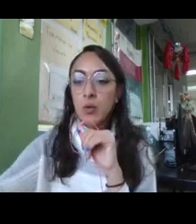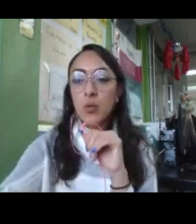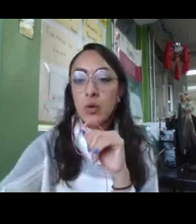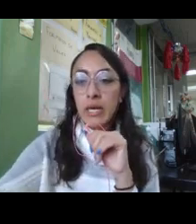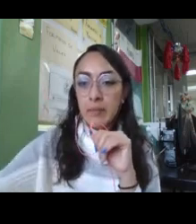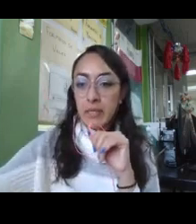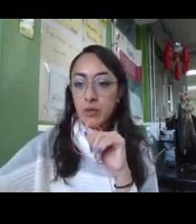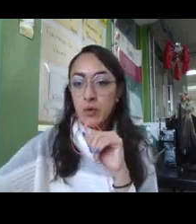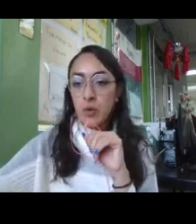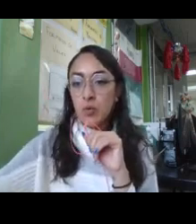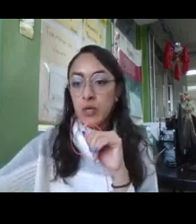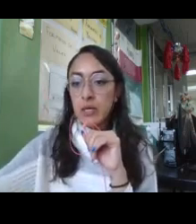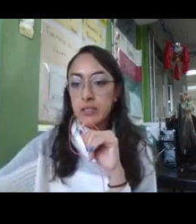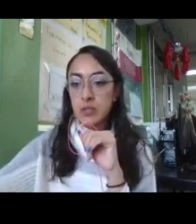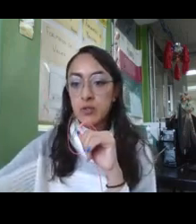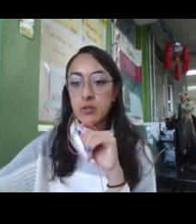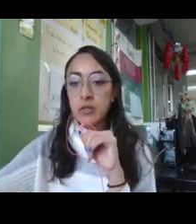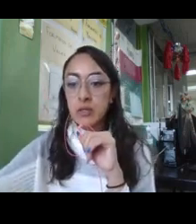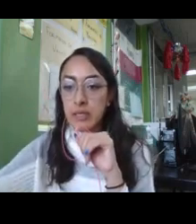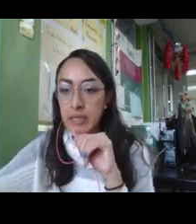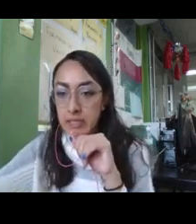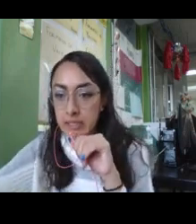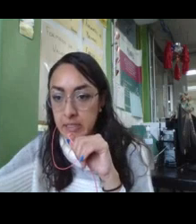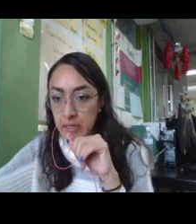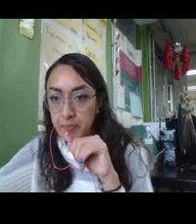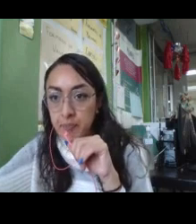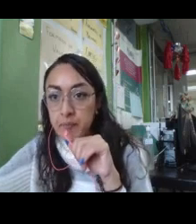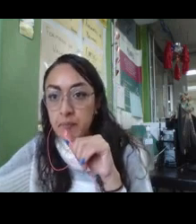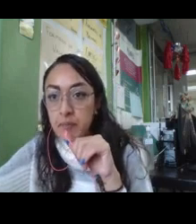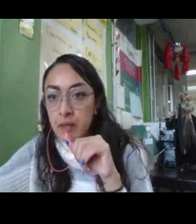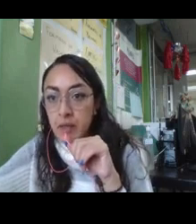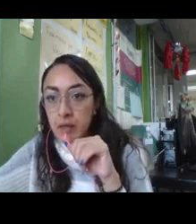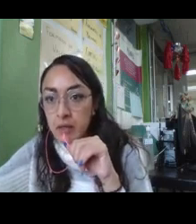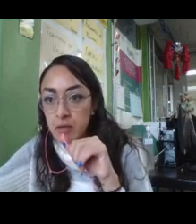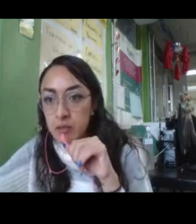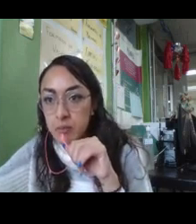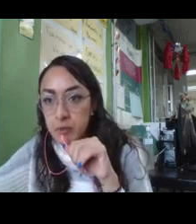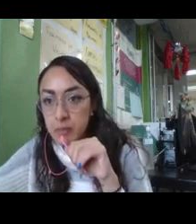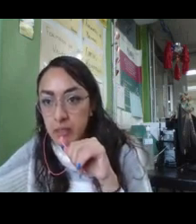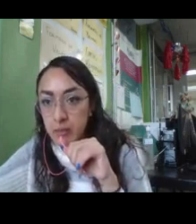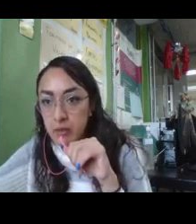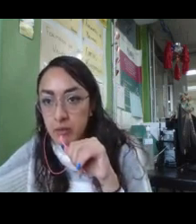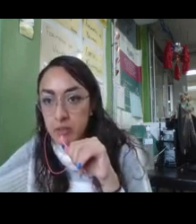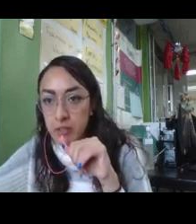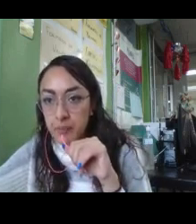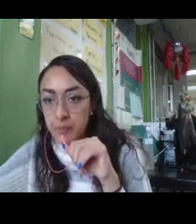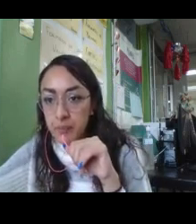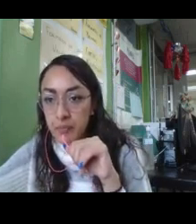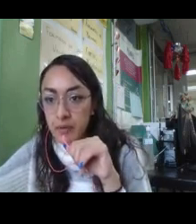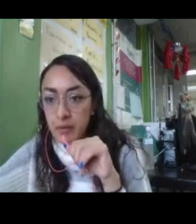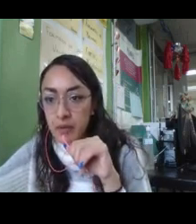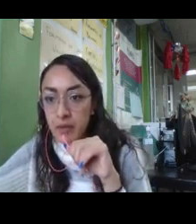tengo un elemento o una oración que dice, ay, ¿dónde les pongo para que lo vean todos